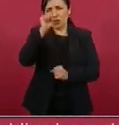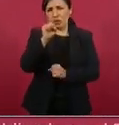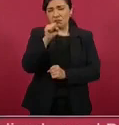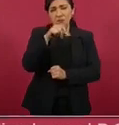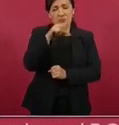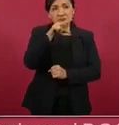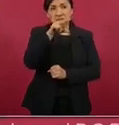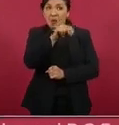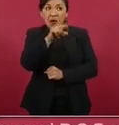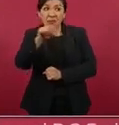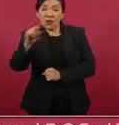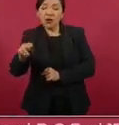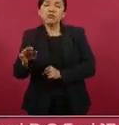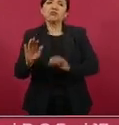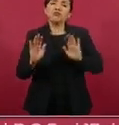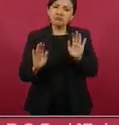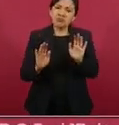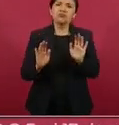que sepan